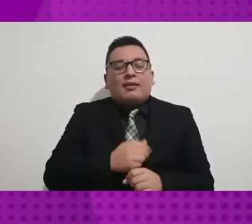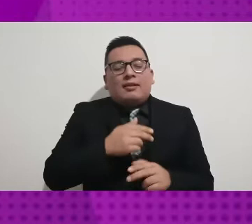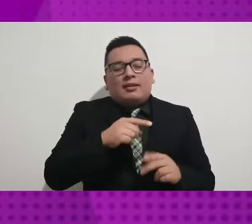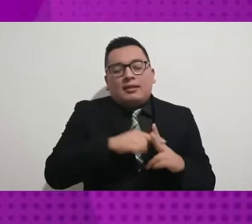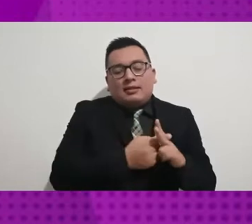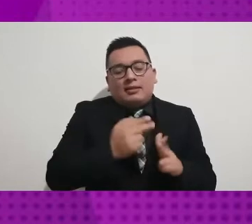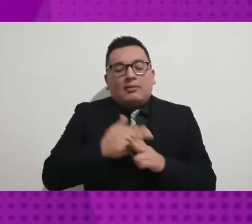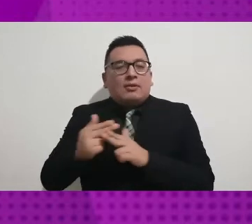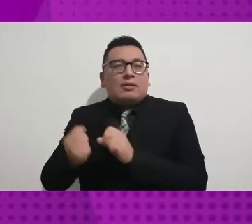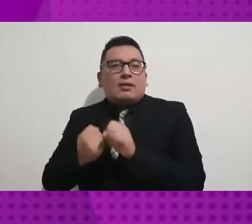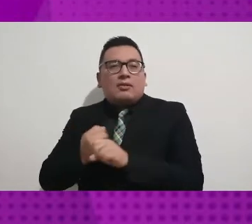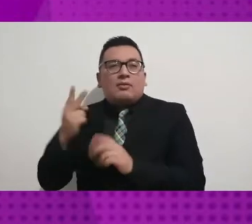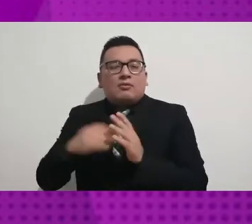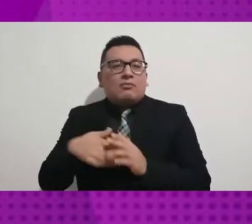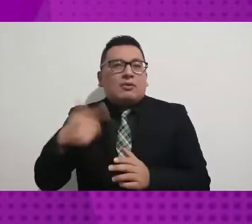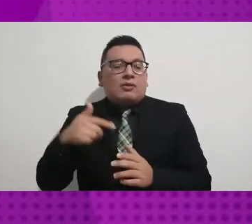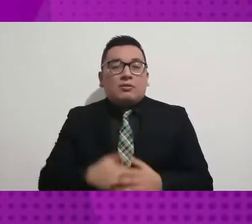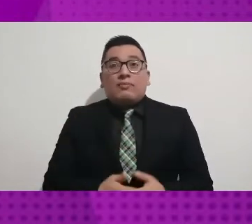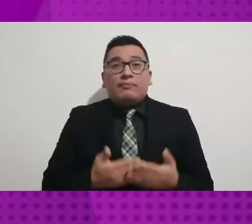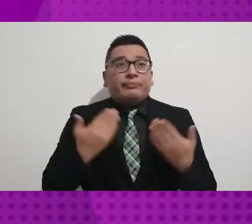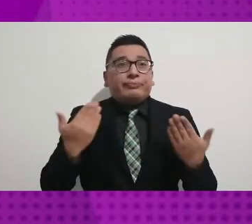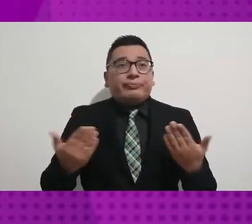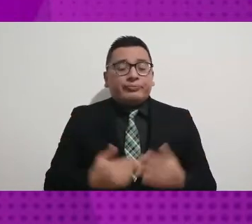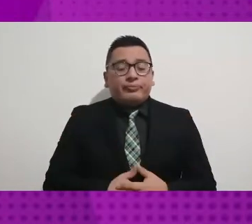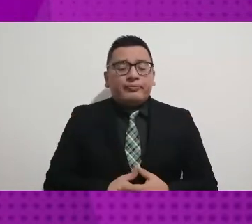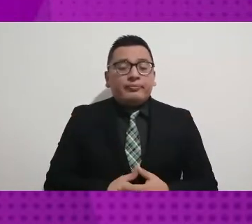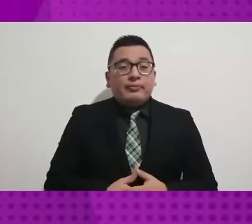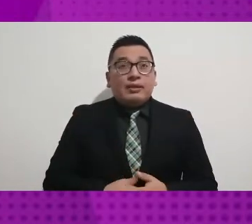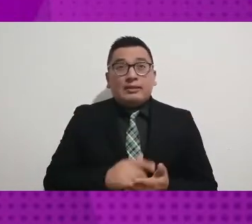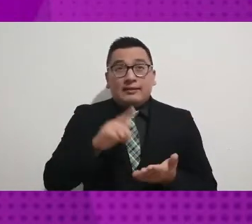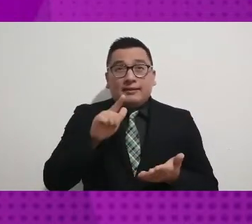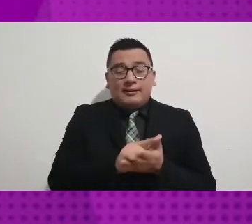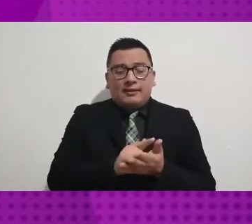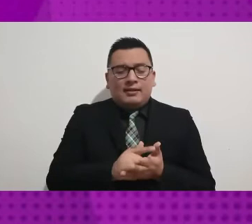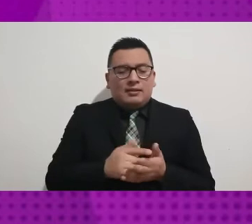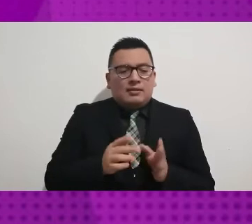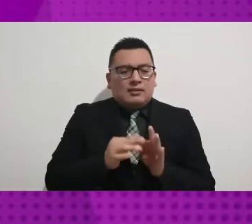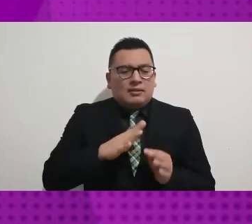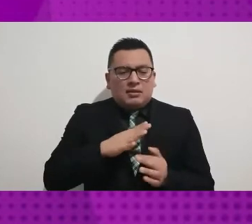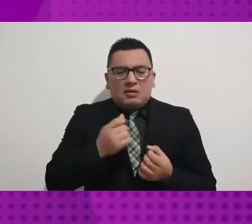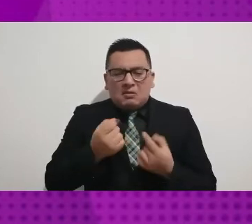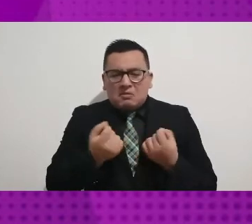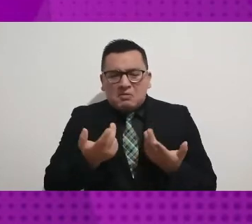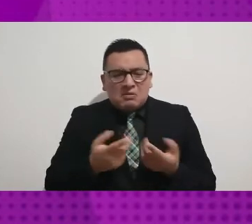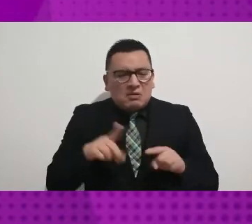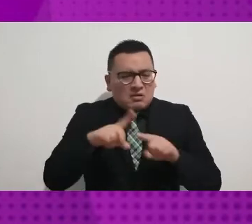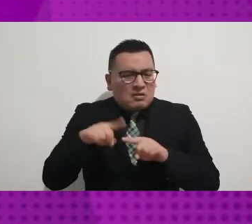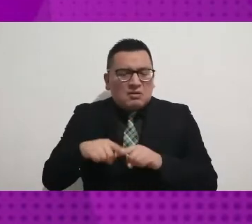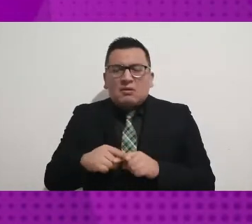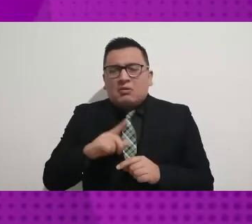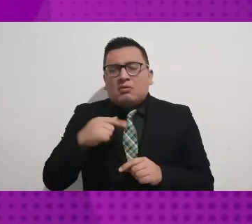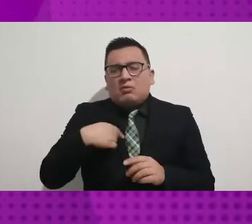que permanentemente hay regulaciones y que también el modelo federal permite que haya algunas variantes y